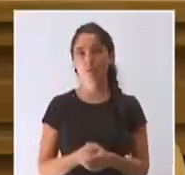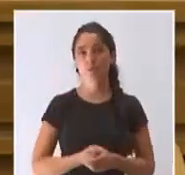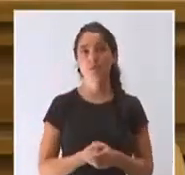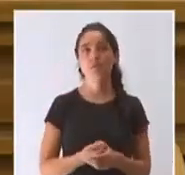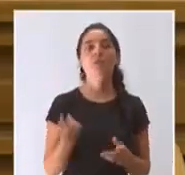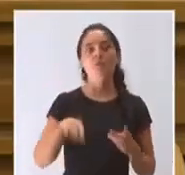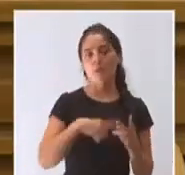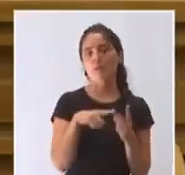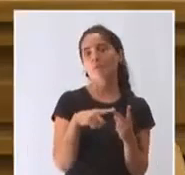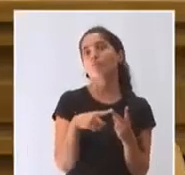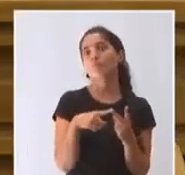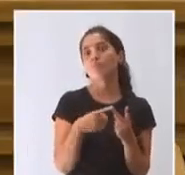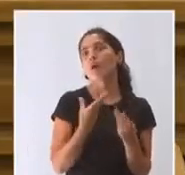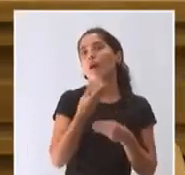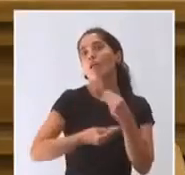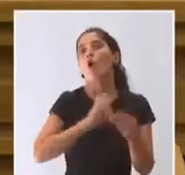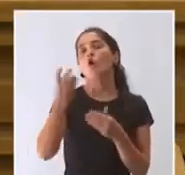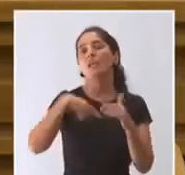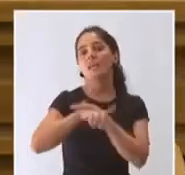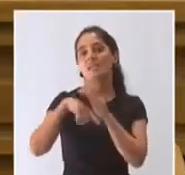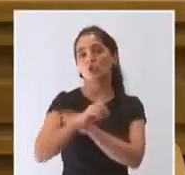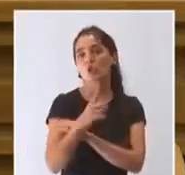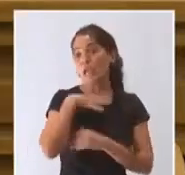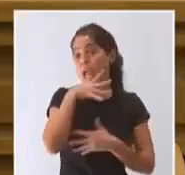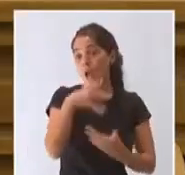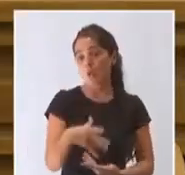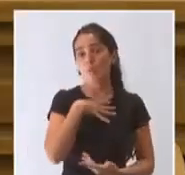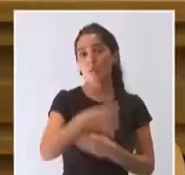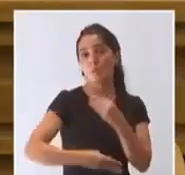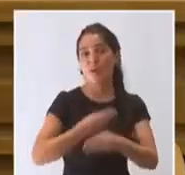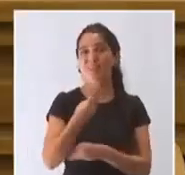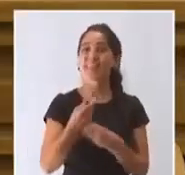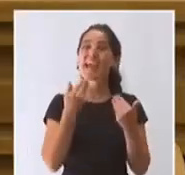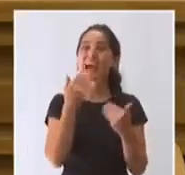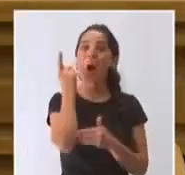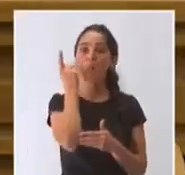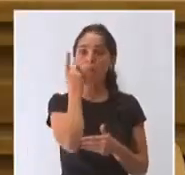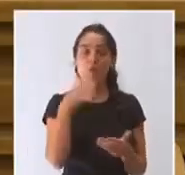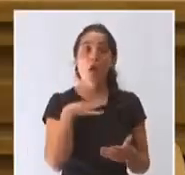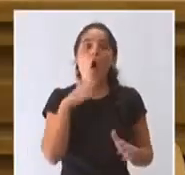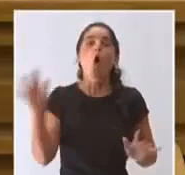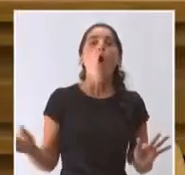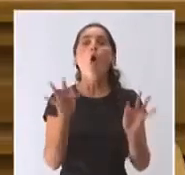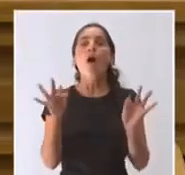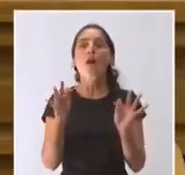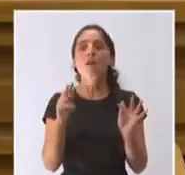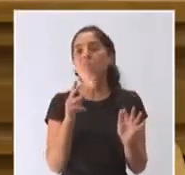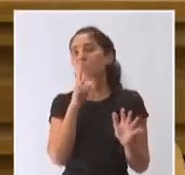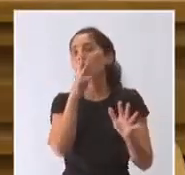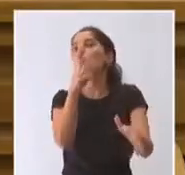en trámites que se hacen ahora mismo por móvil ojalá pudiéramos llegar dentro de unas ocho o diez años a que por el móvil